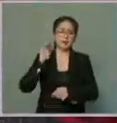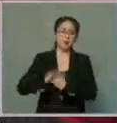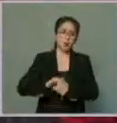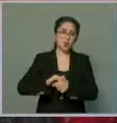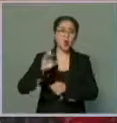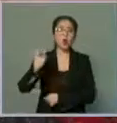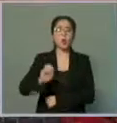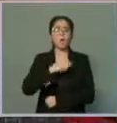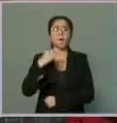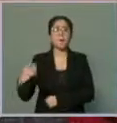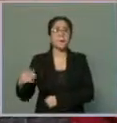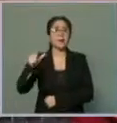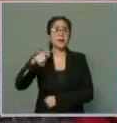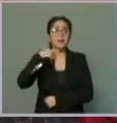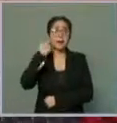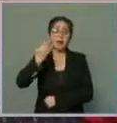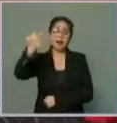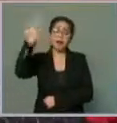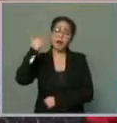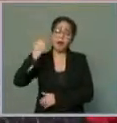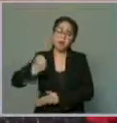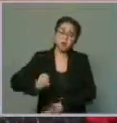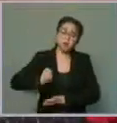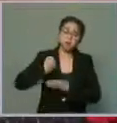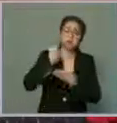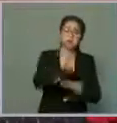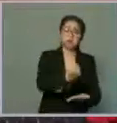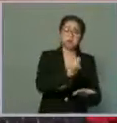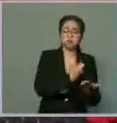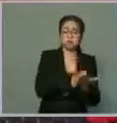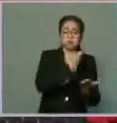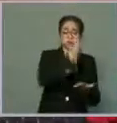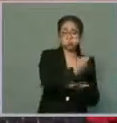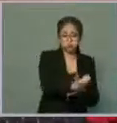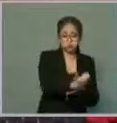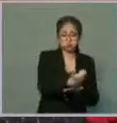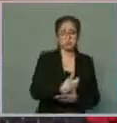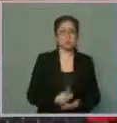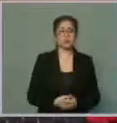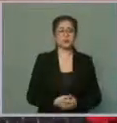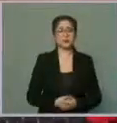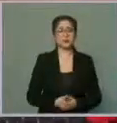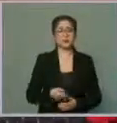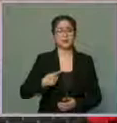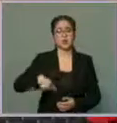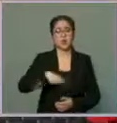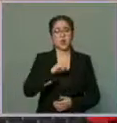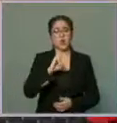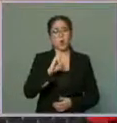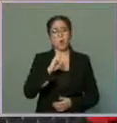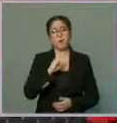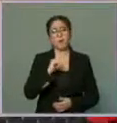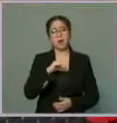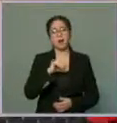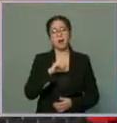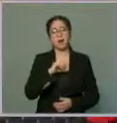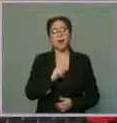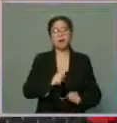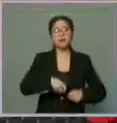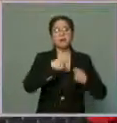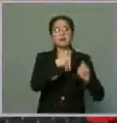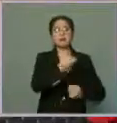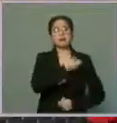era justamente el gran costo que tenía el Obamacare, que es el sistema de salud en Estados Unidos, y